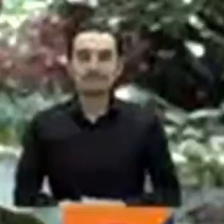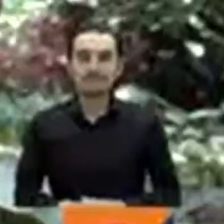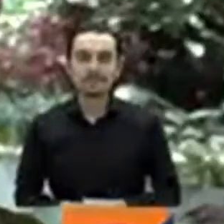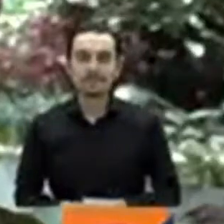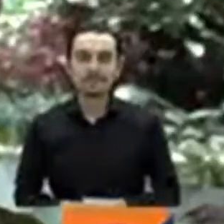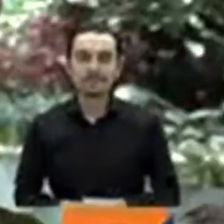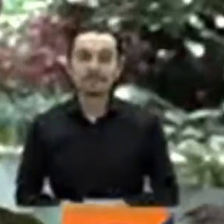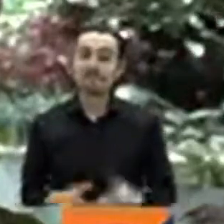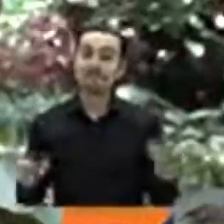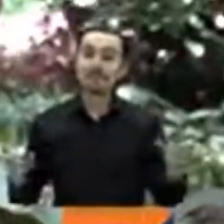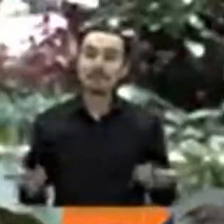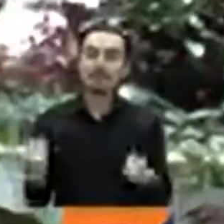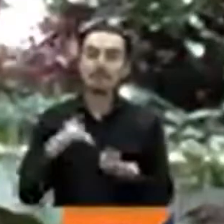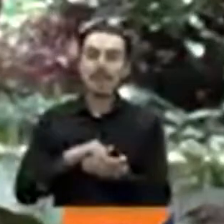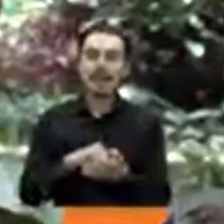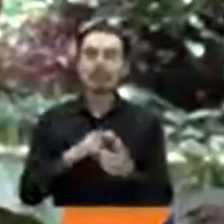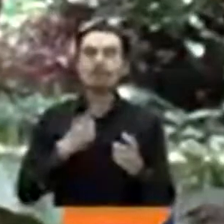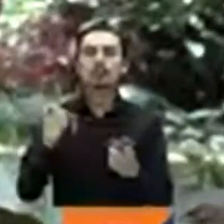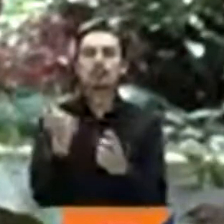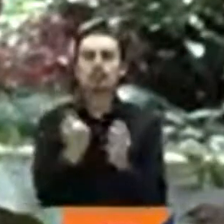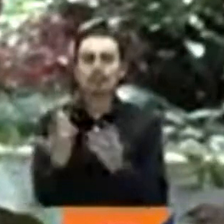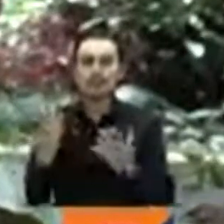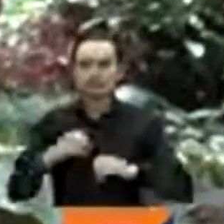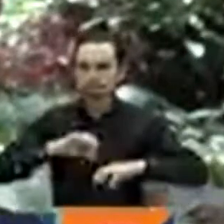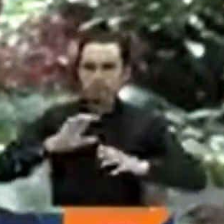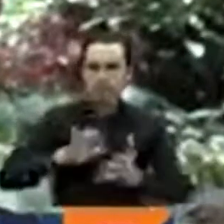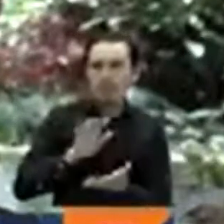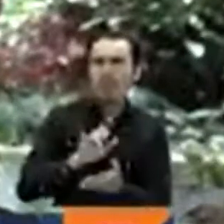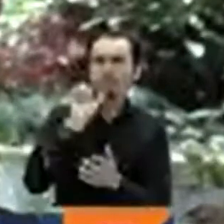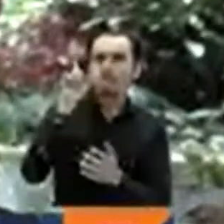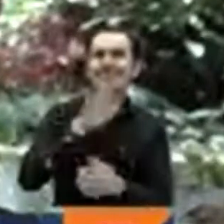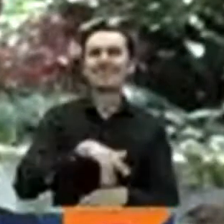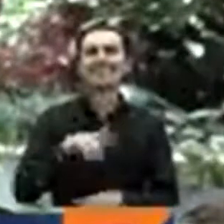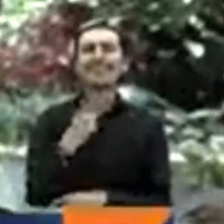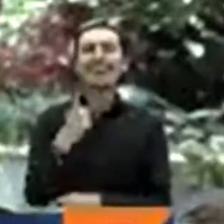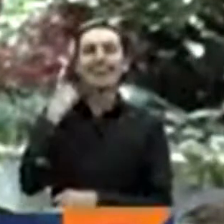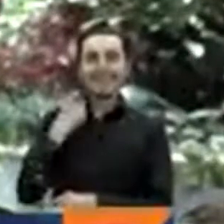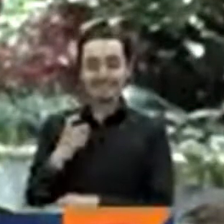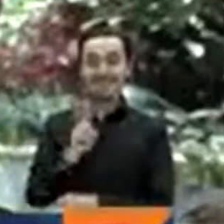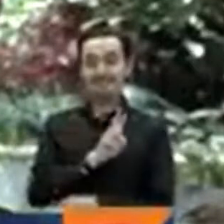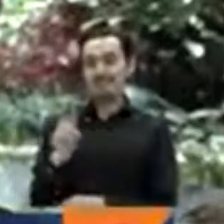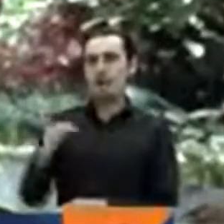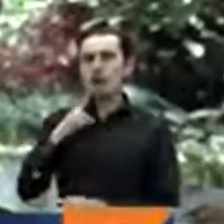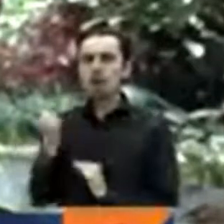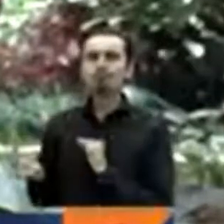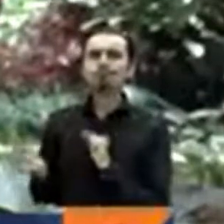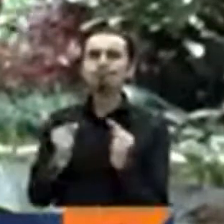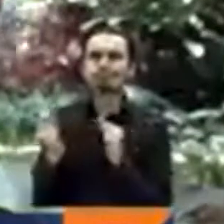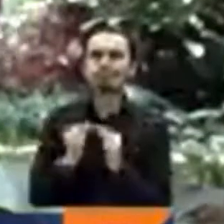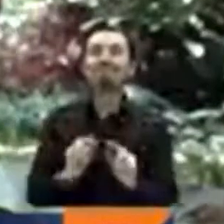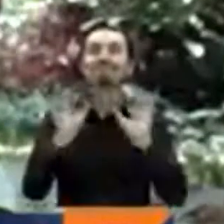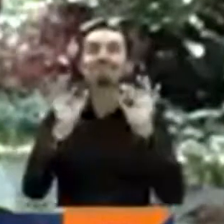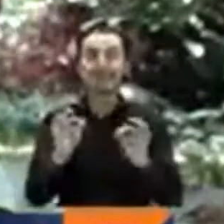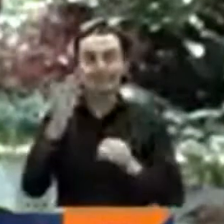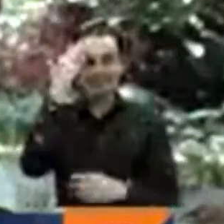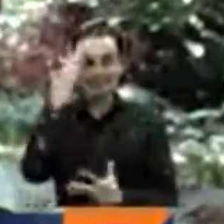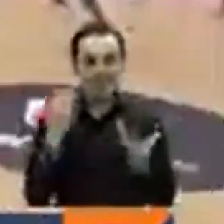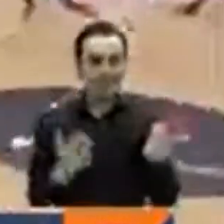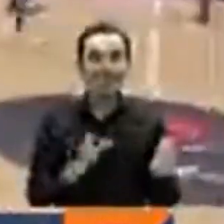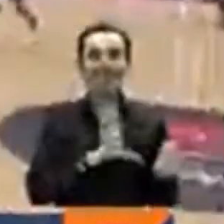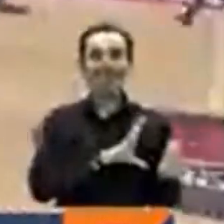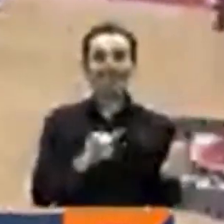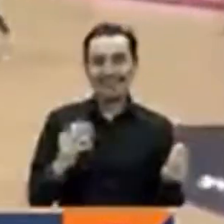Y ahora hacemos un repaso por nuestra liga de baloncesto, porque ayer en el Valle del Cauca se dio un partido muy destacado entre el Team Cali